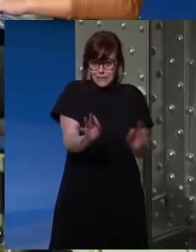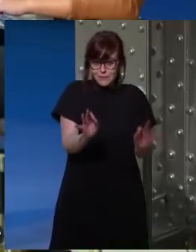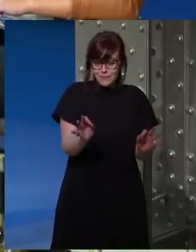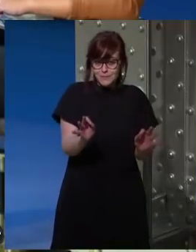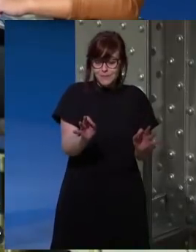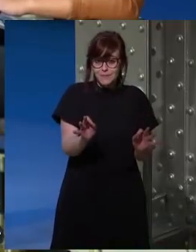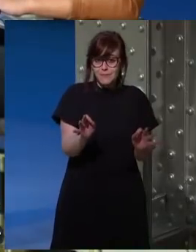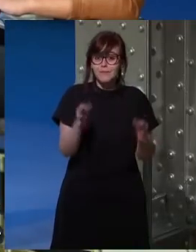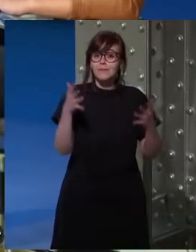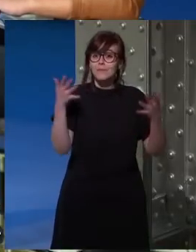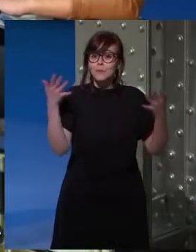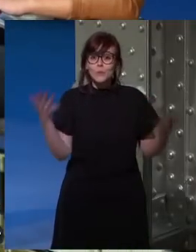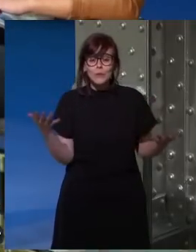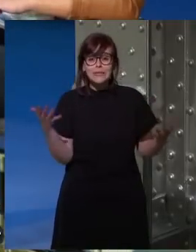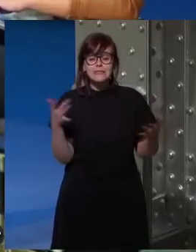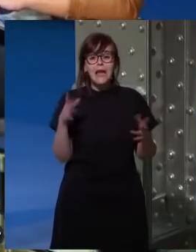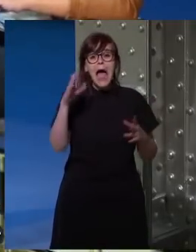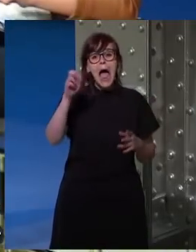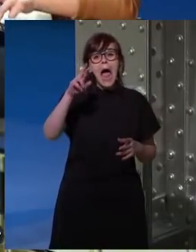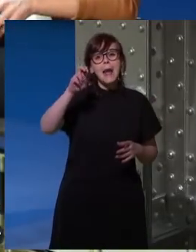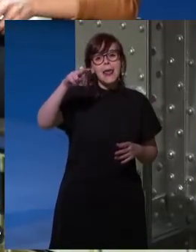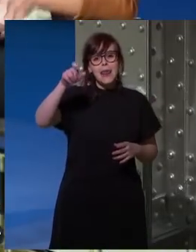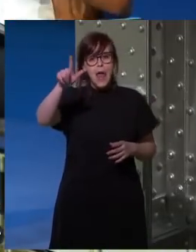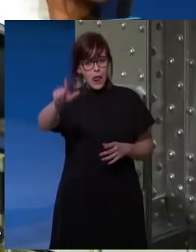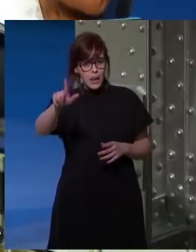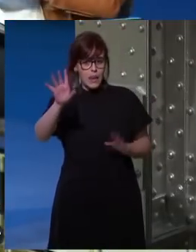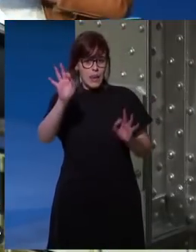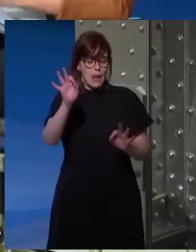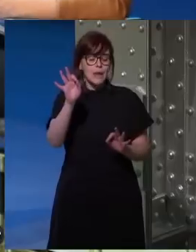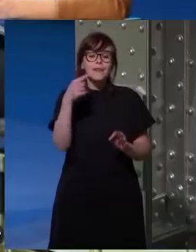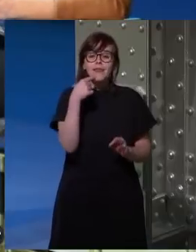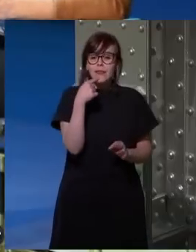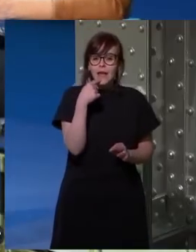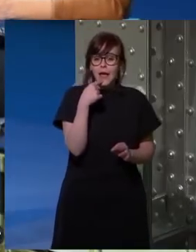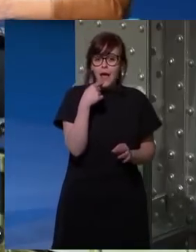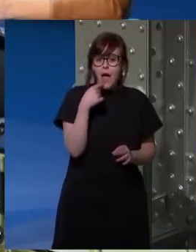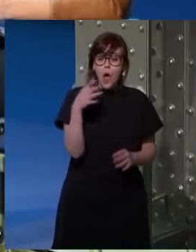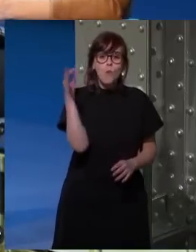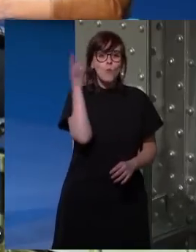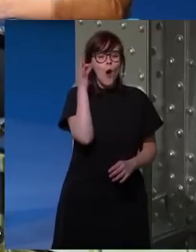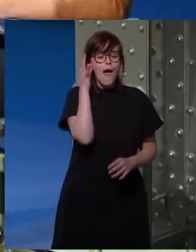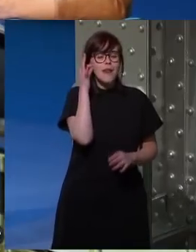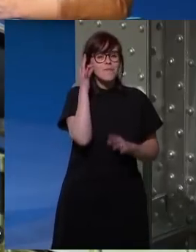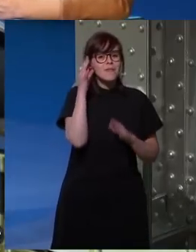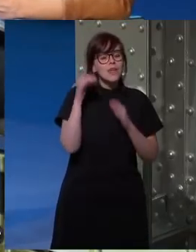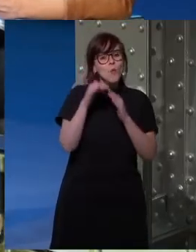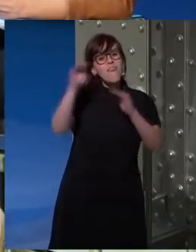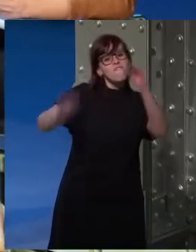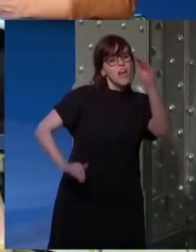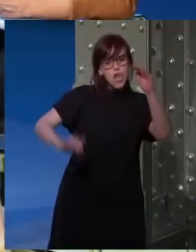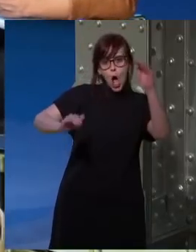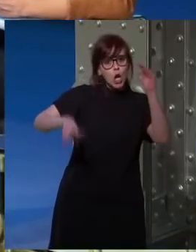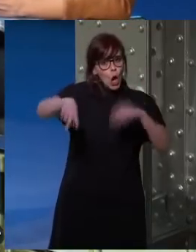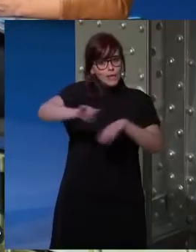Y ya en Concepción Arenal ya lo decía, ¿no? Las mujeres no somos inferiores, y intentaba combatir las